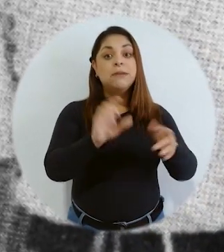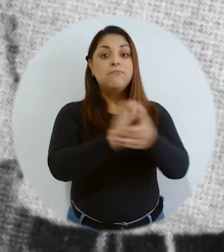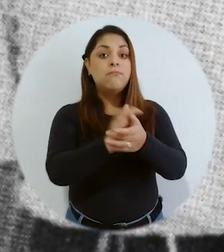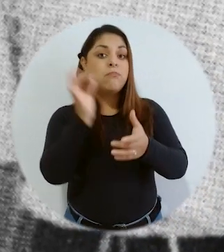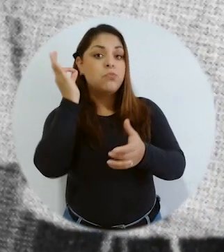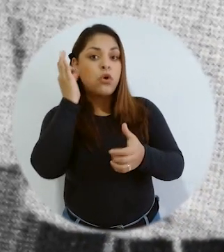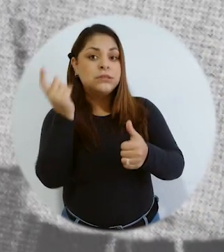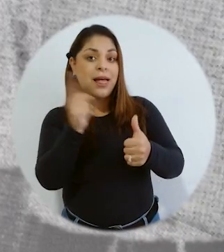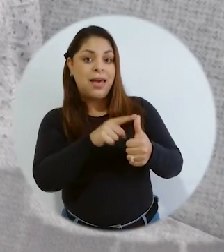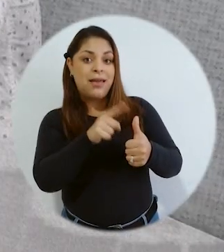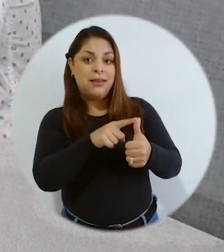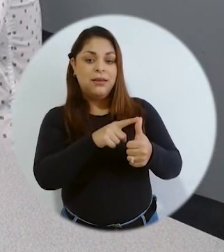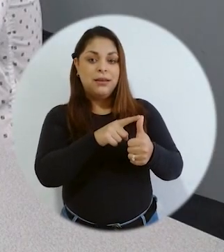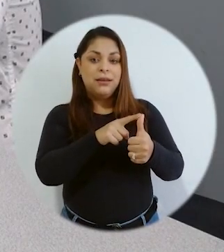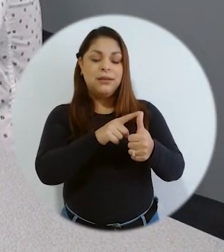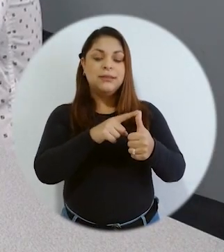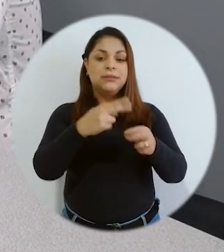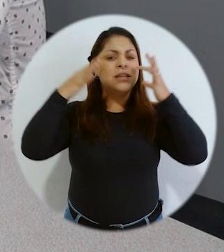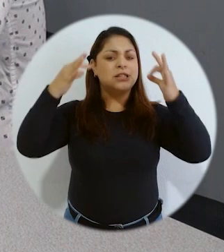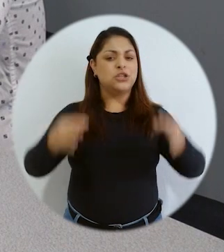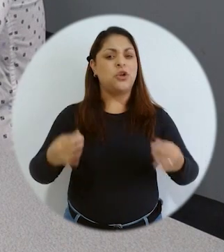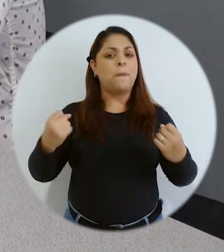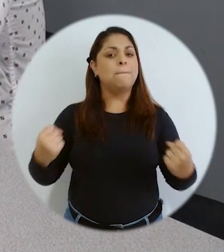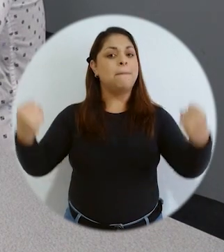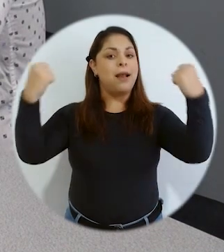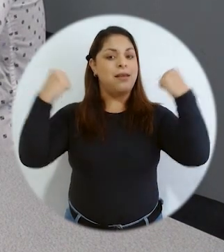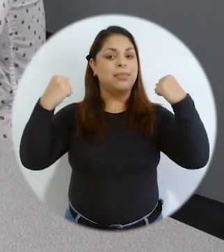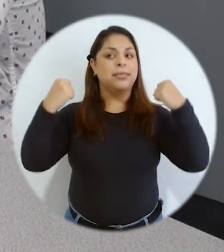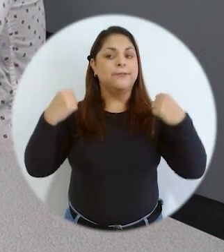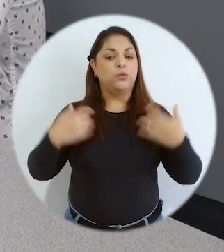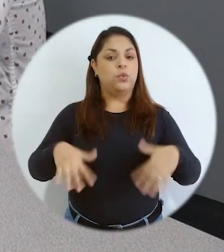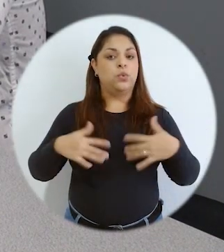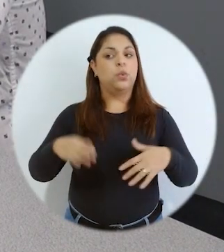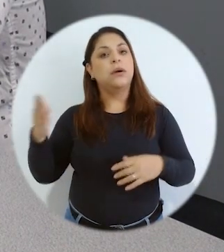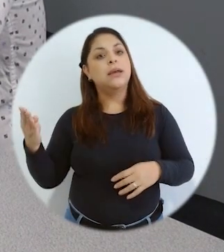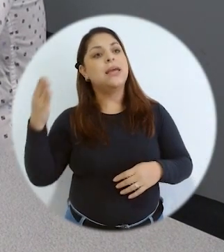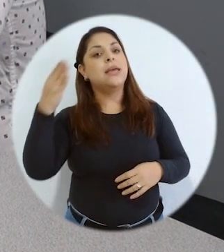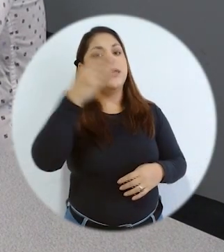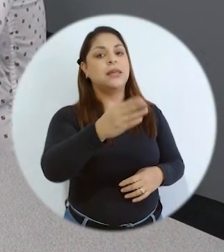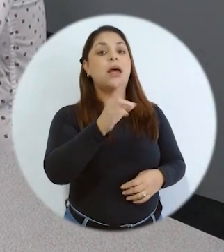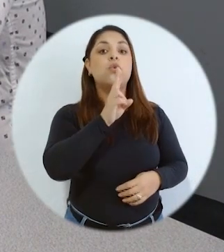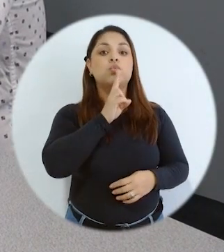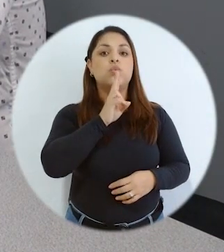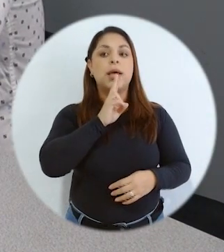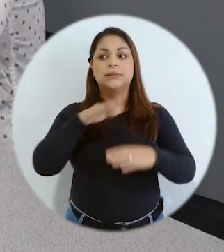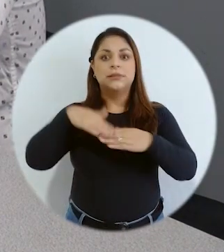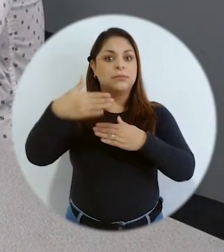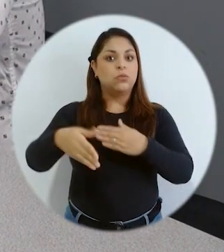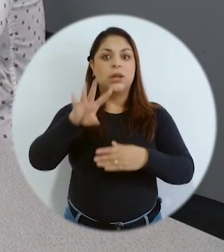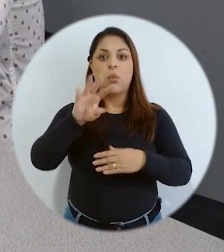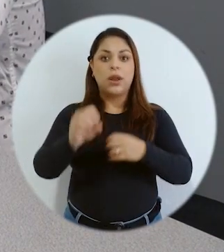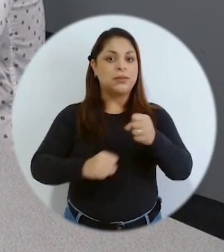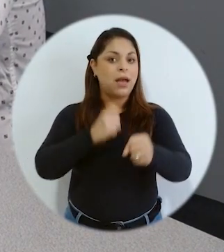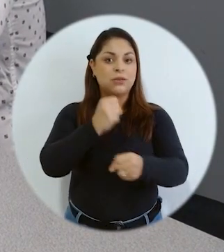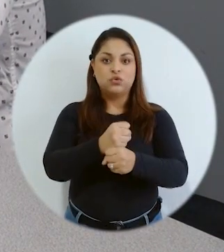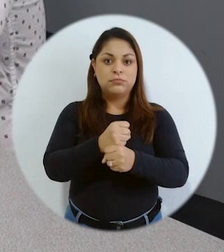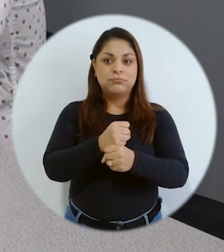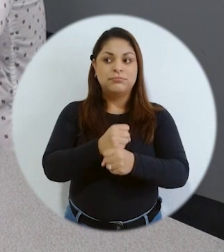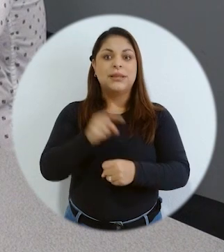Hay un listado oficial que tienen ellos, pero se cree que es muchísimo más. Que hay un subregistro. Exacto, porque mucha gente por miedo